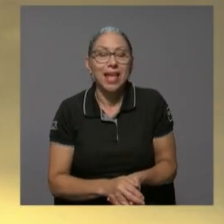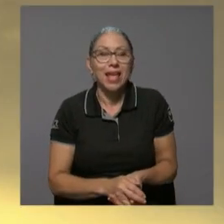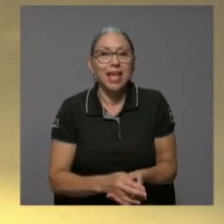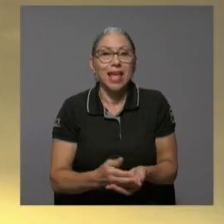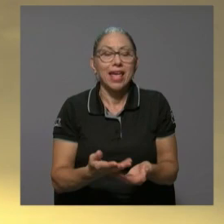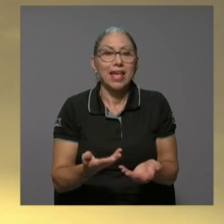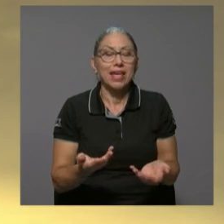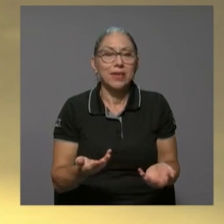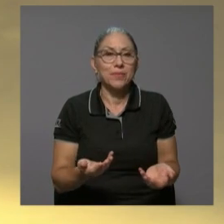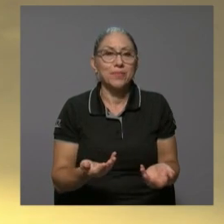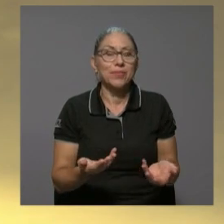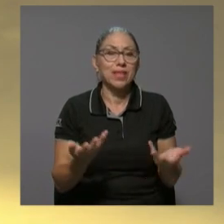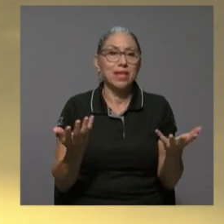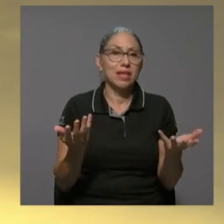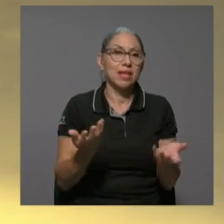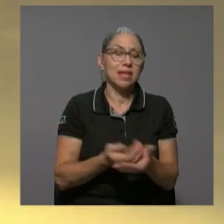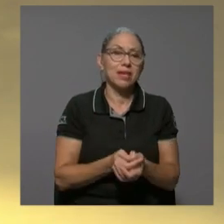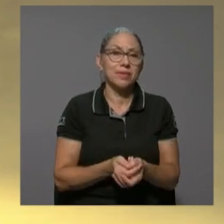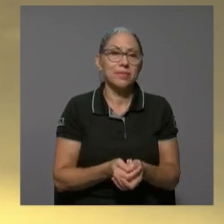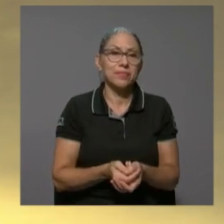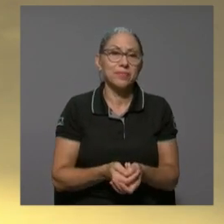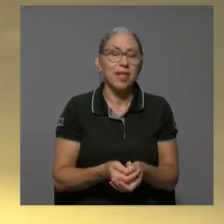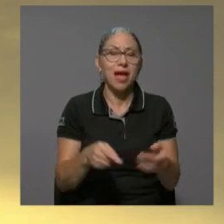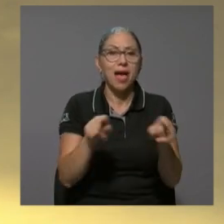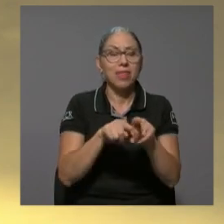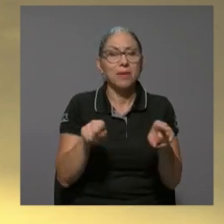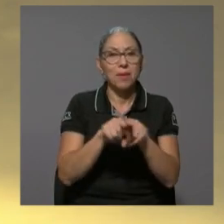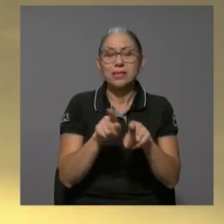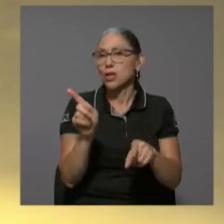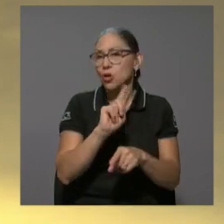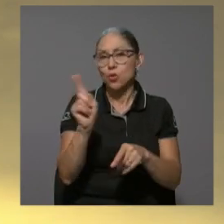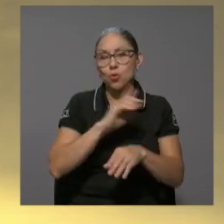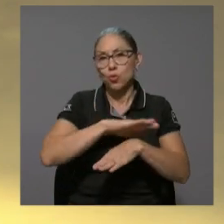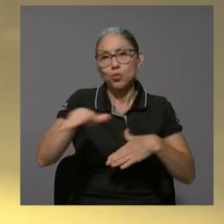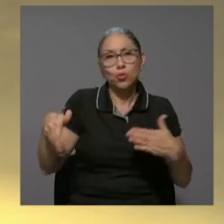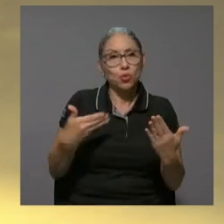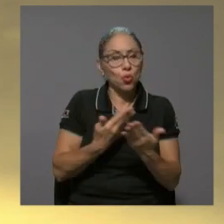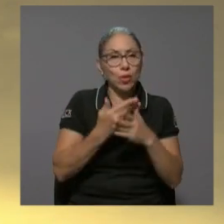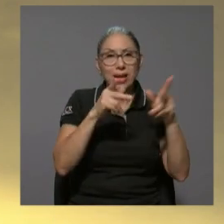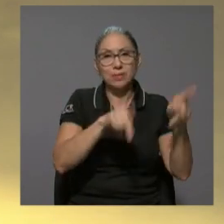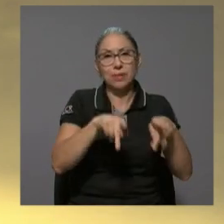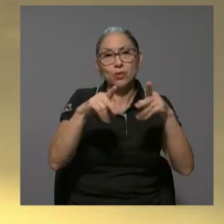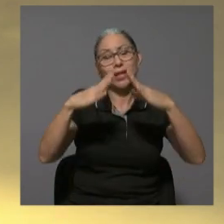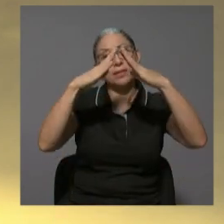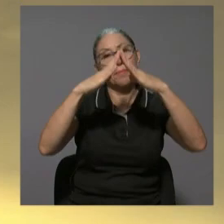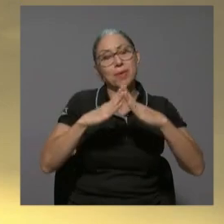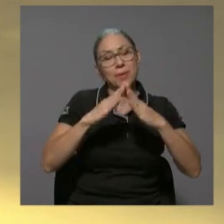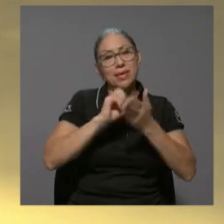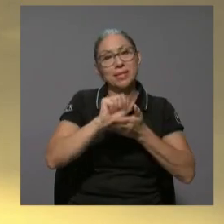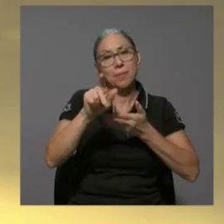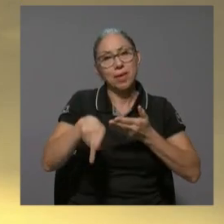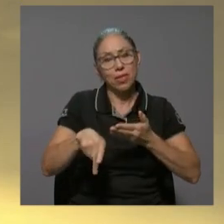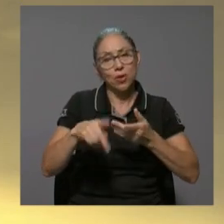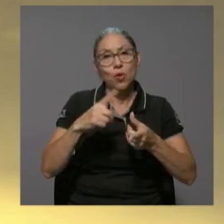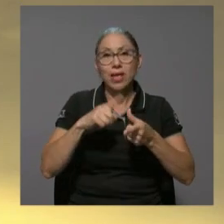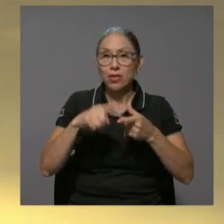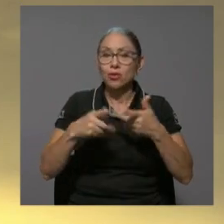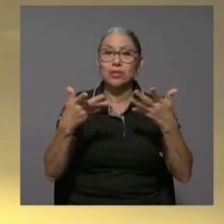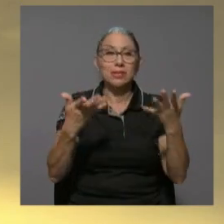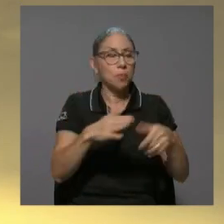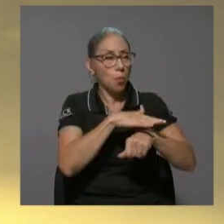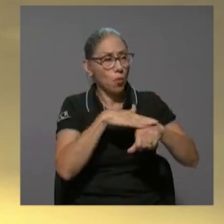¿Cómo se llama? Y además no todo el mundo vive en San Pedro Montes de Oca. Dicho todo eso, por